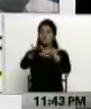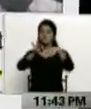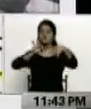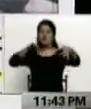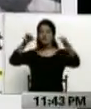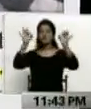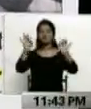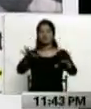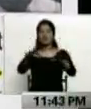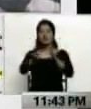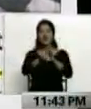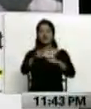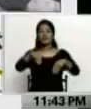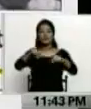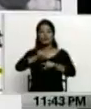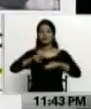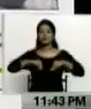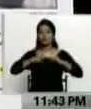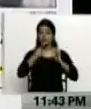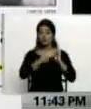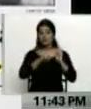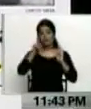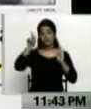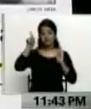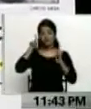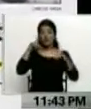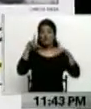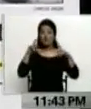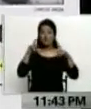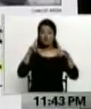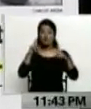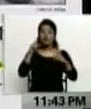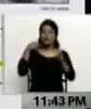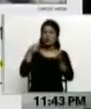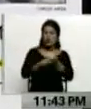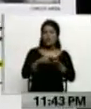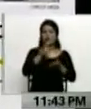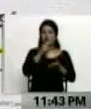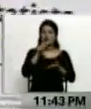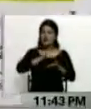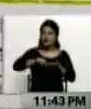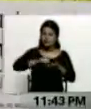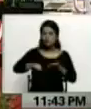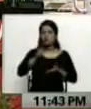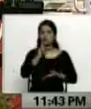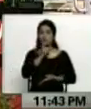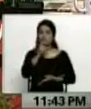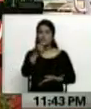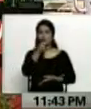ley de tierras en nota de Gabriela